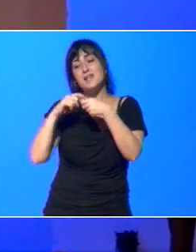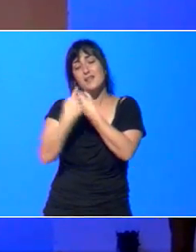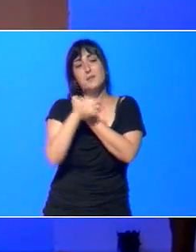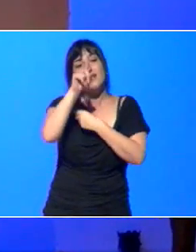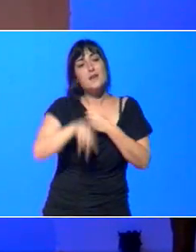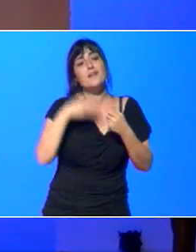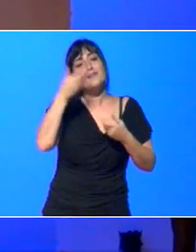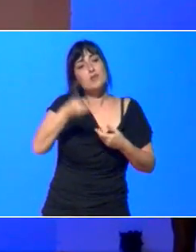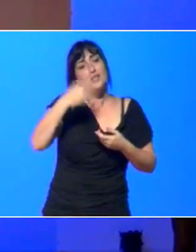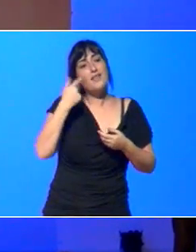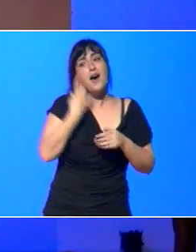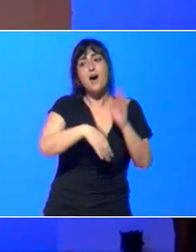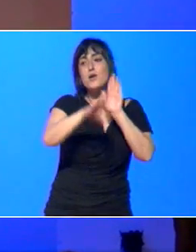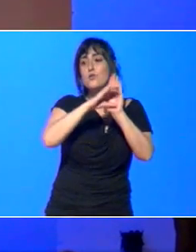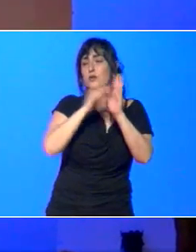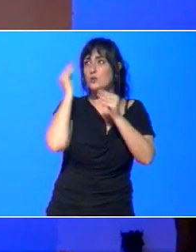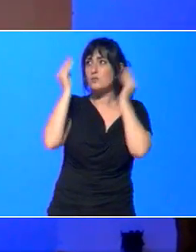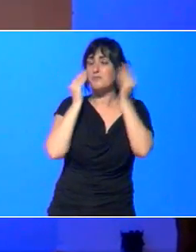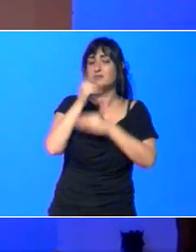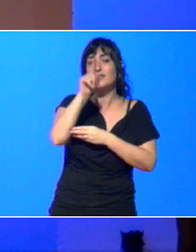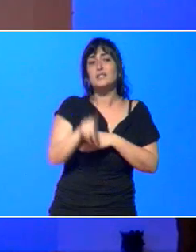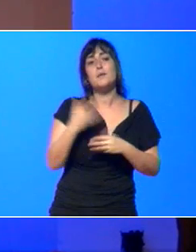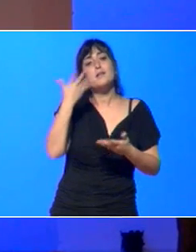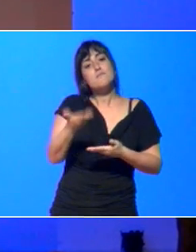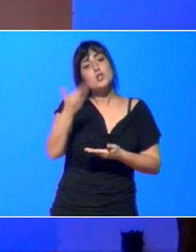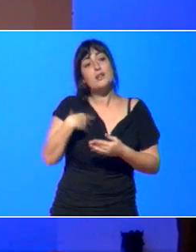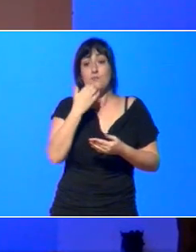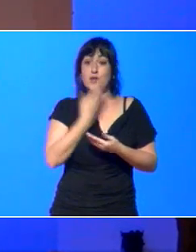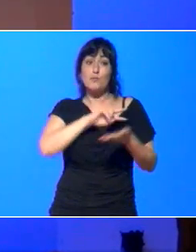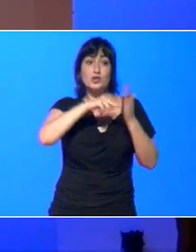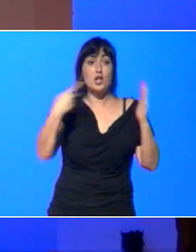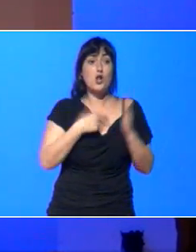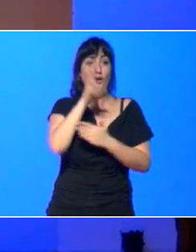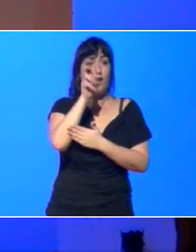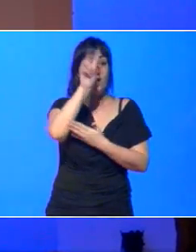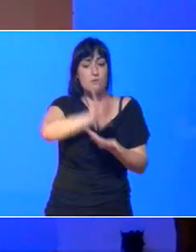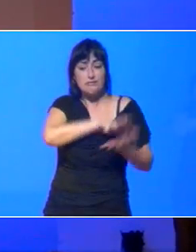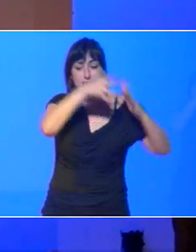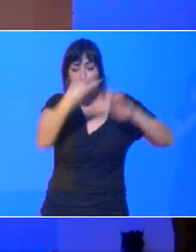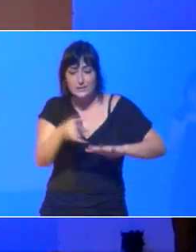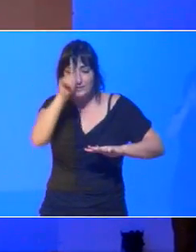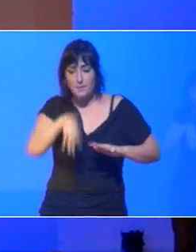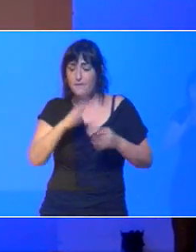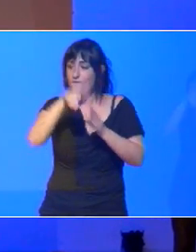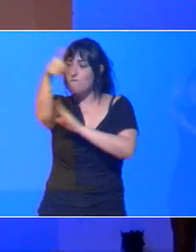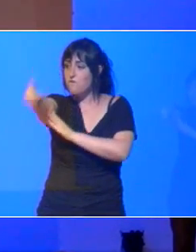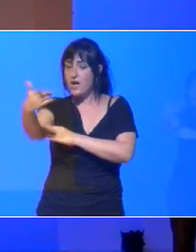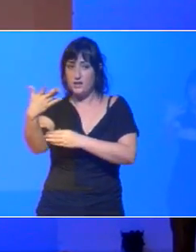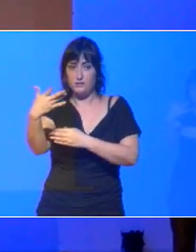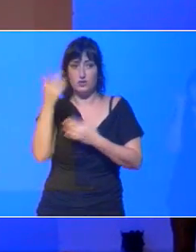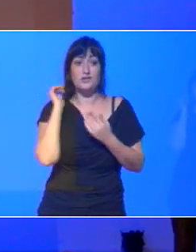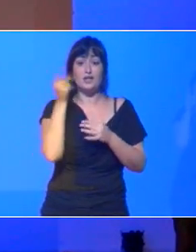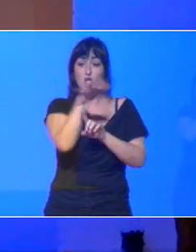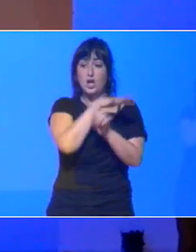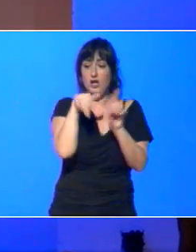el currículum, la importancia y el hecho de introducir nuevas tecnologías, la importancia de salir a aprender fuera del contexto que tiene